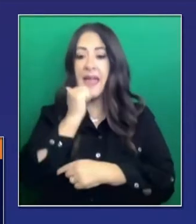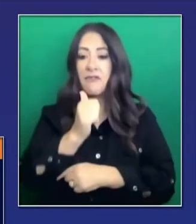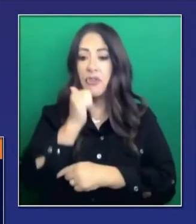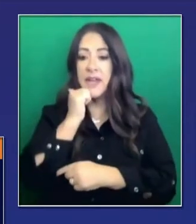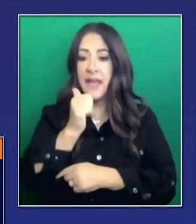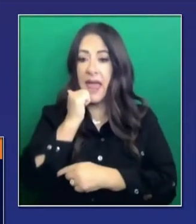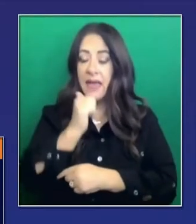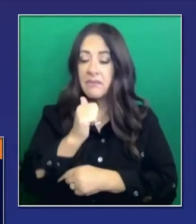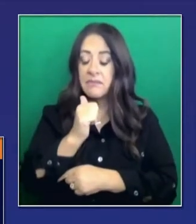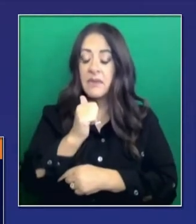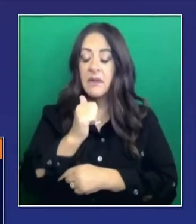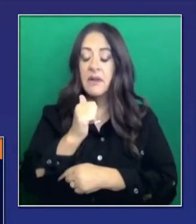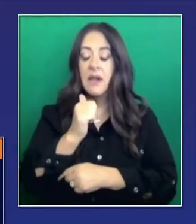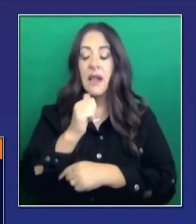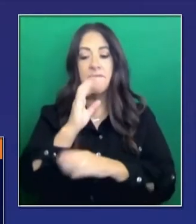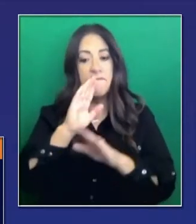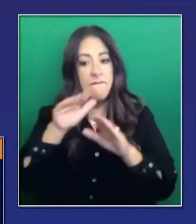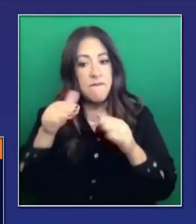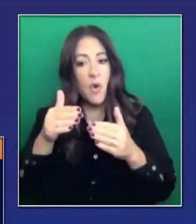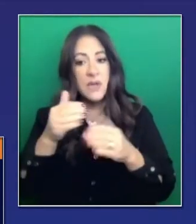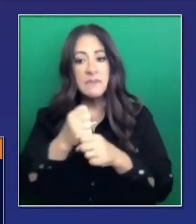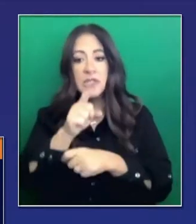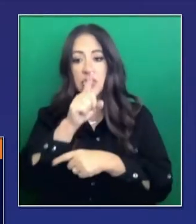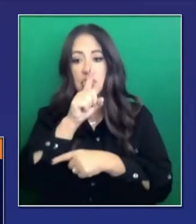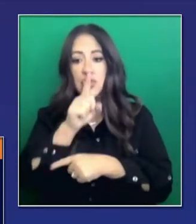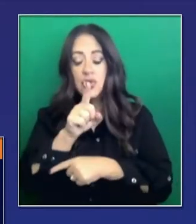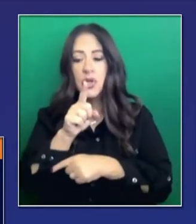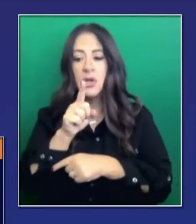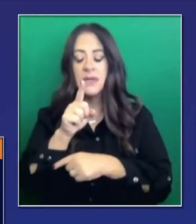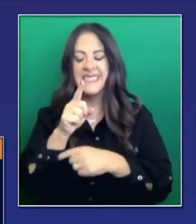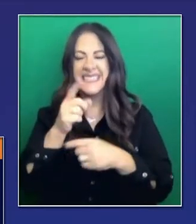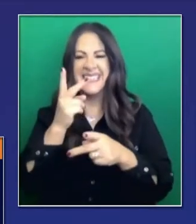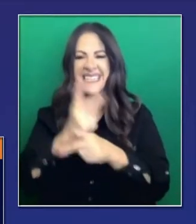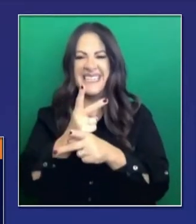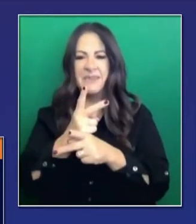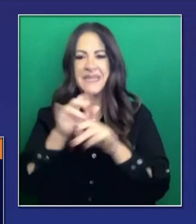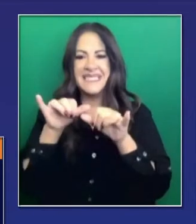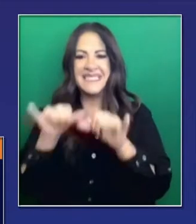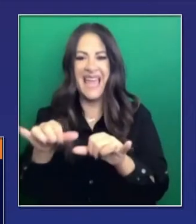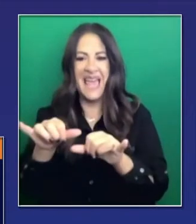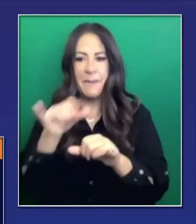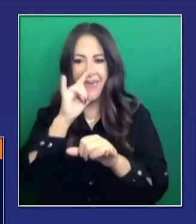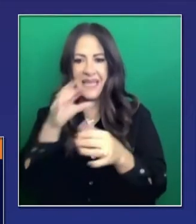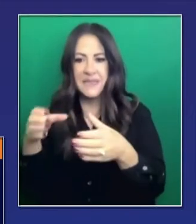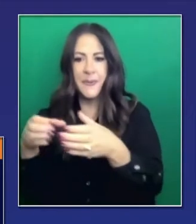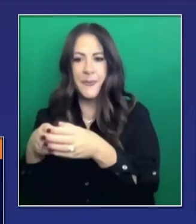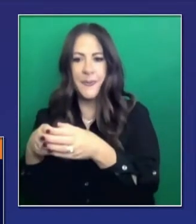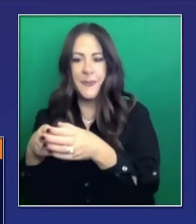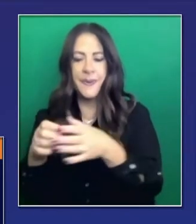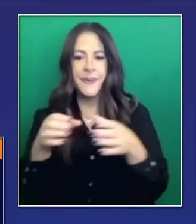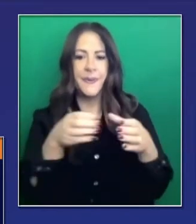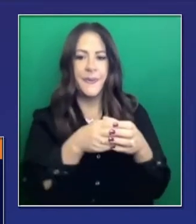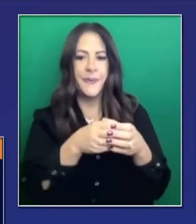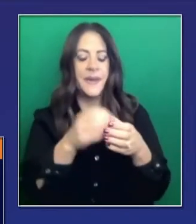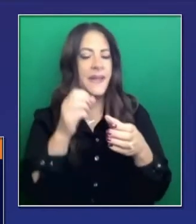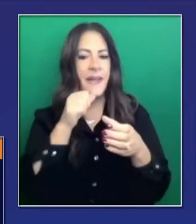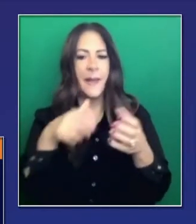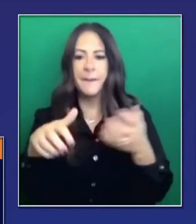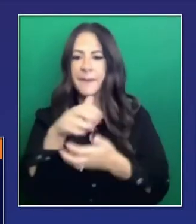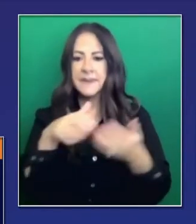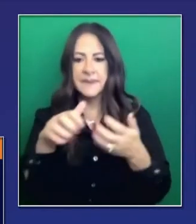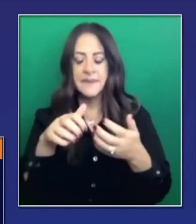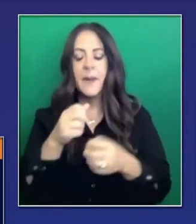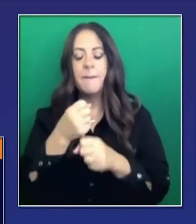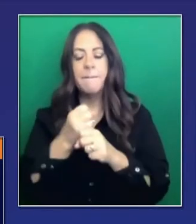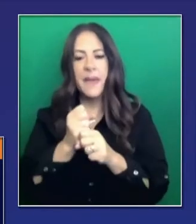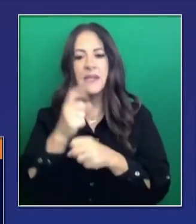en todo momento, concentrándose en pequeños grupos de estudiantes, que se laven las manos, cosas que hemos